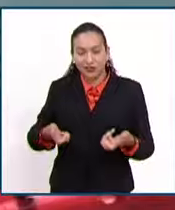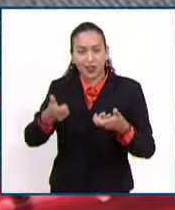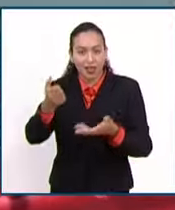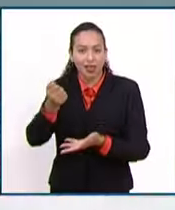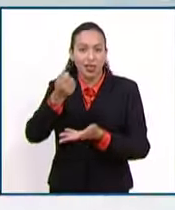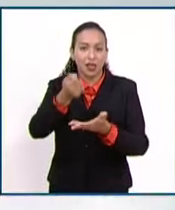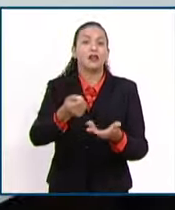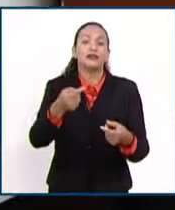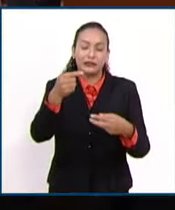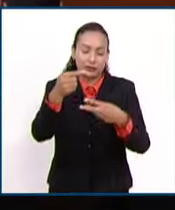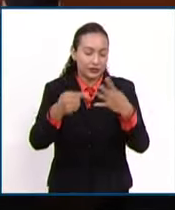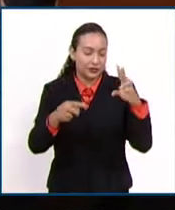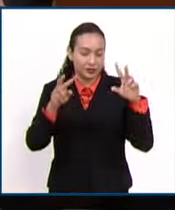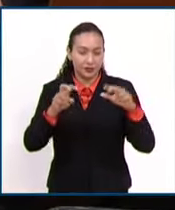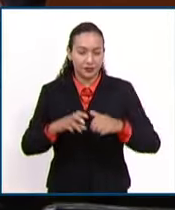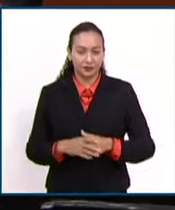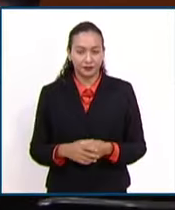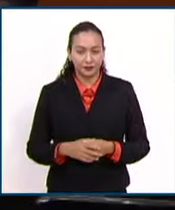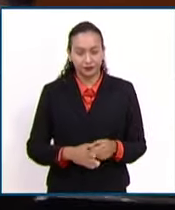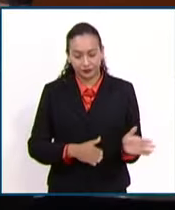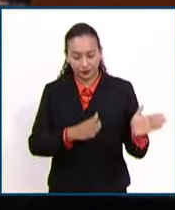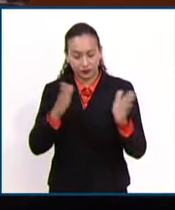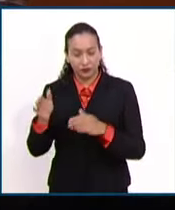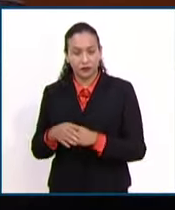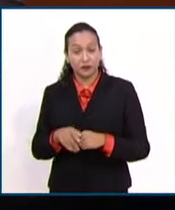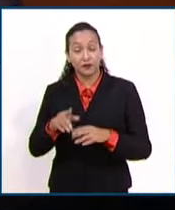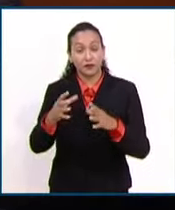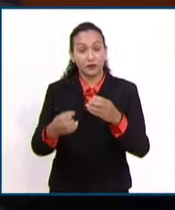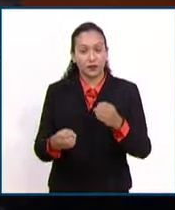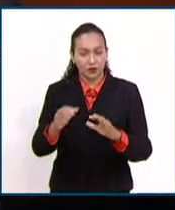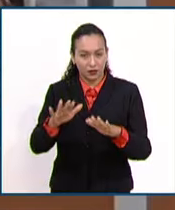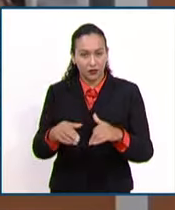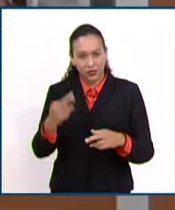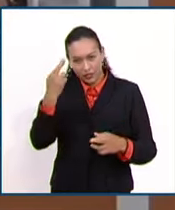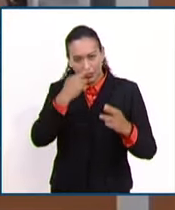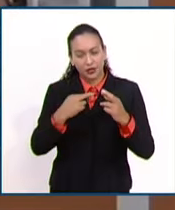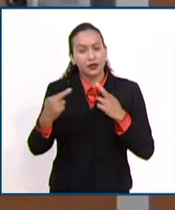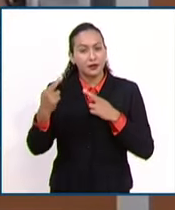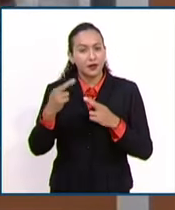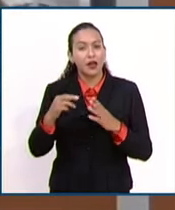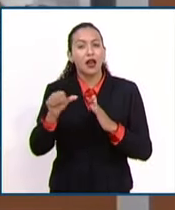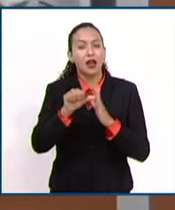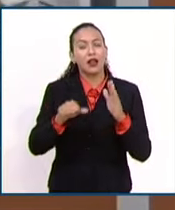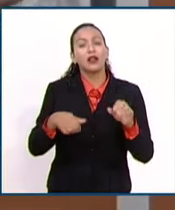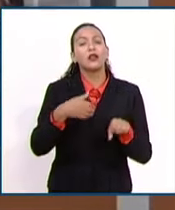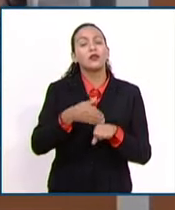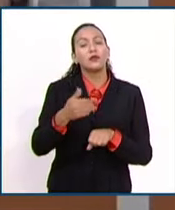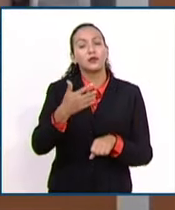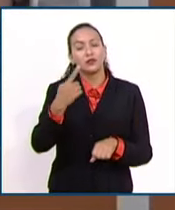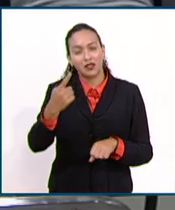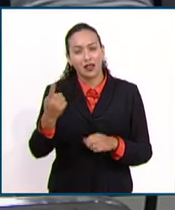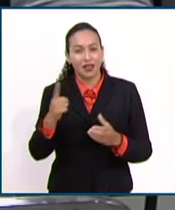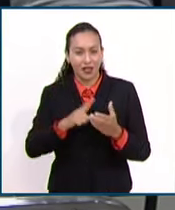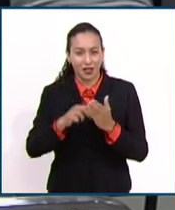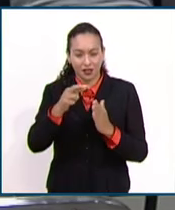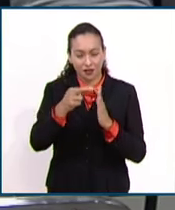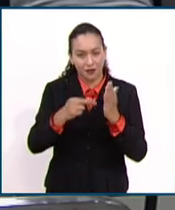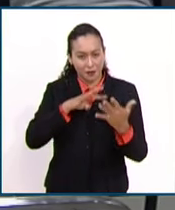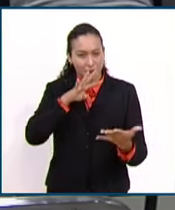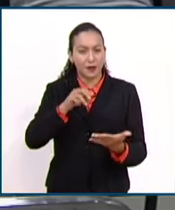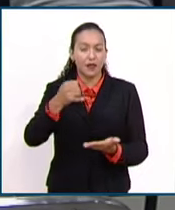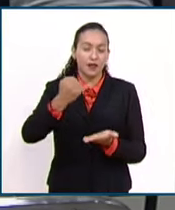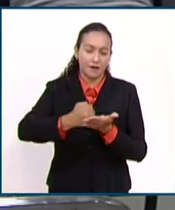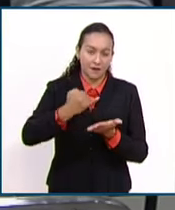otros. En otro asunto, la sala reconoció la validez del artículo 141, fracción quinta del Código Fiscal de la Federación,